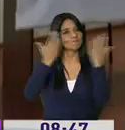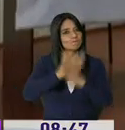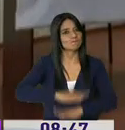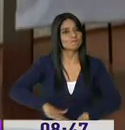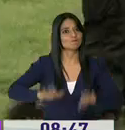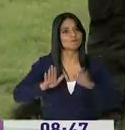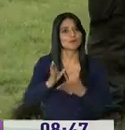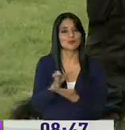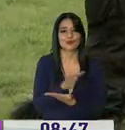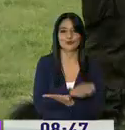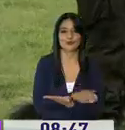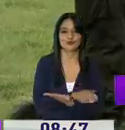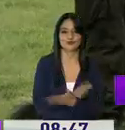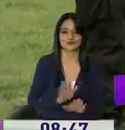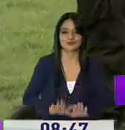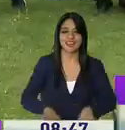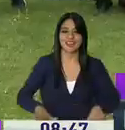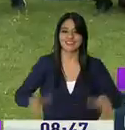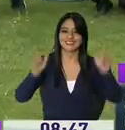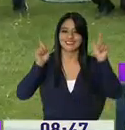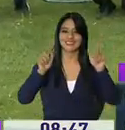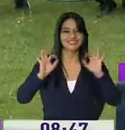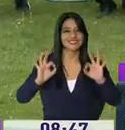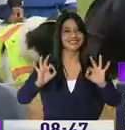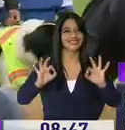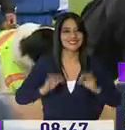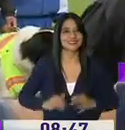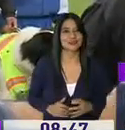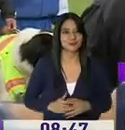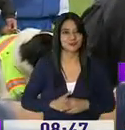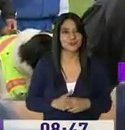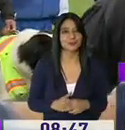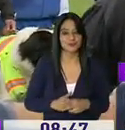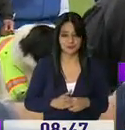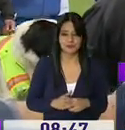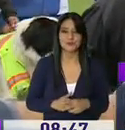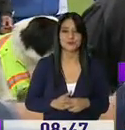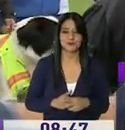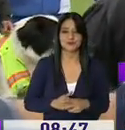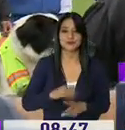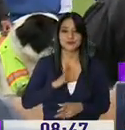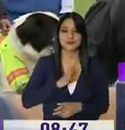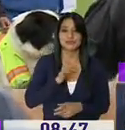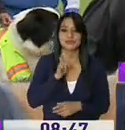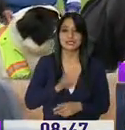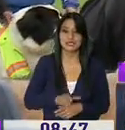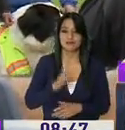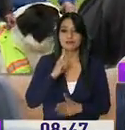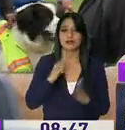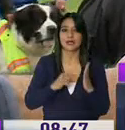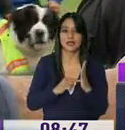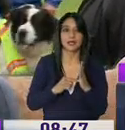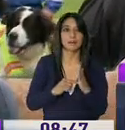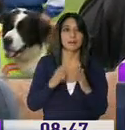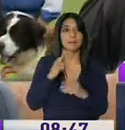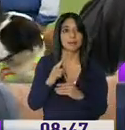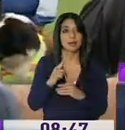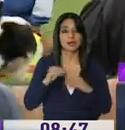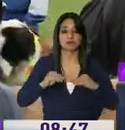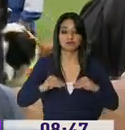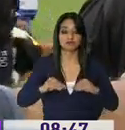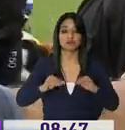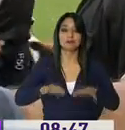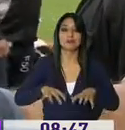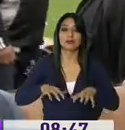fin y los alumnos se graduaron con honores. Que nosotros como técnicos que somos para el manejo de perros dentro de la Policía